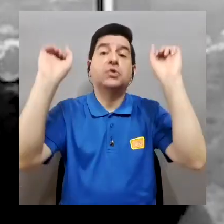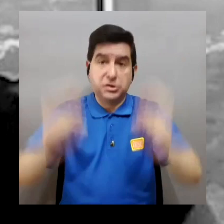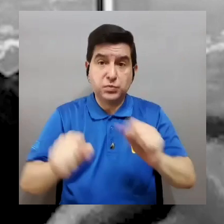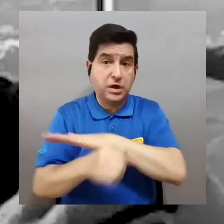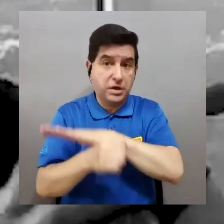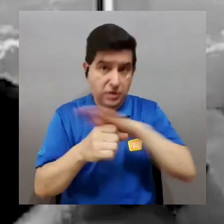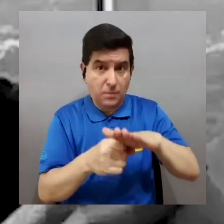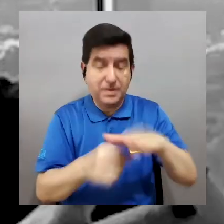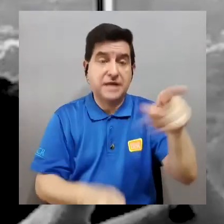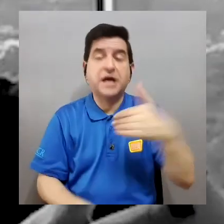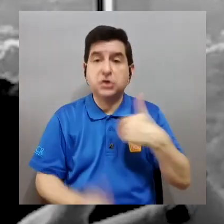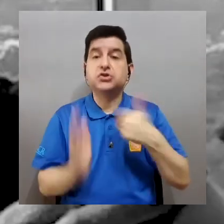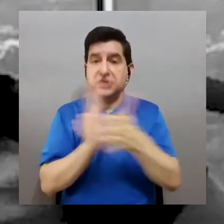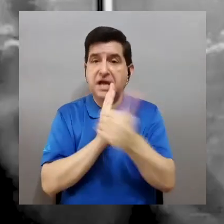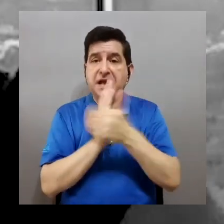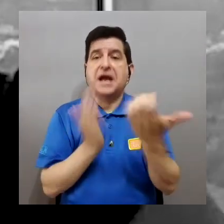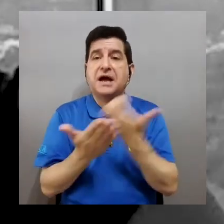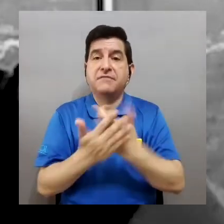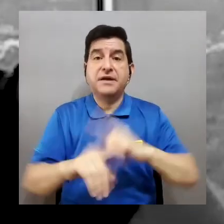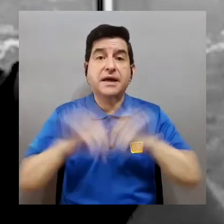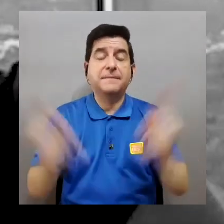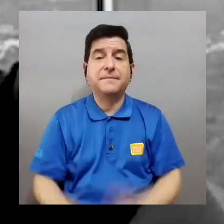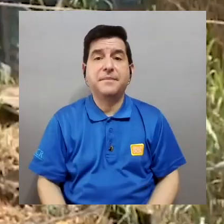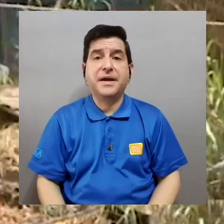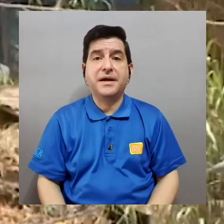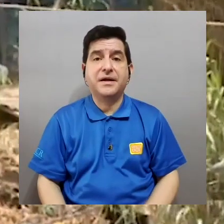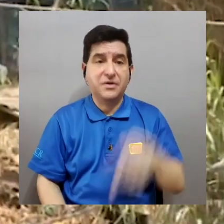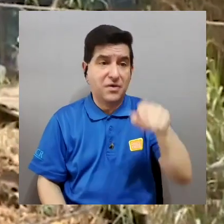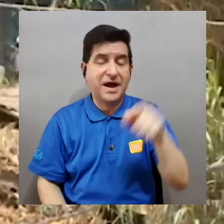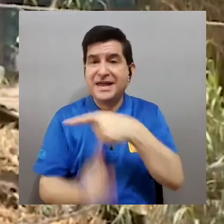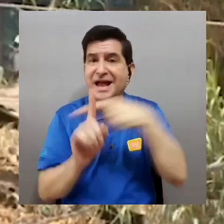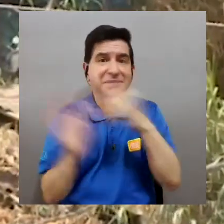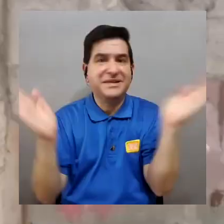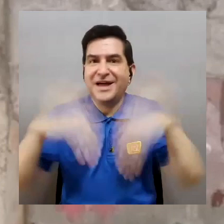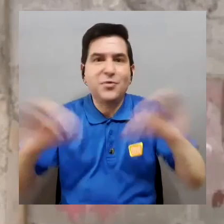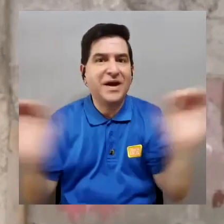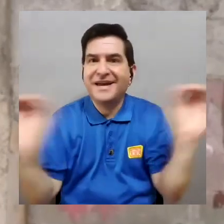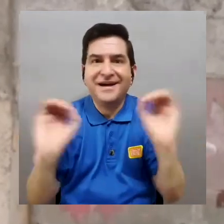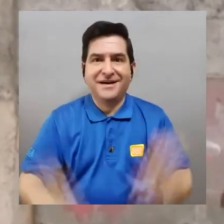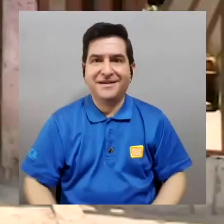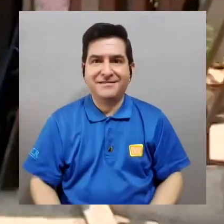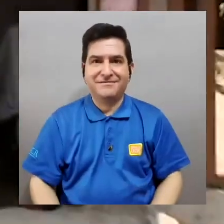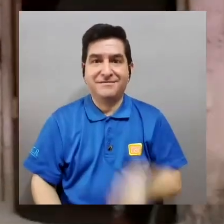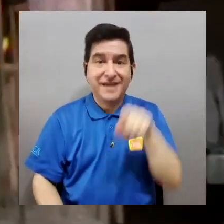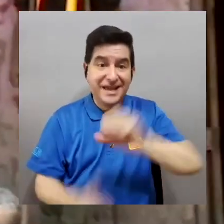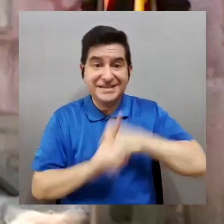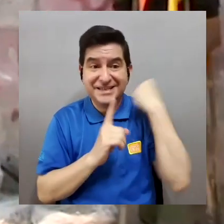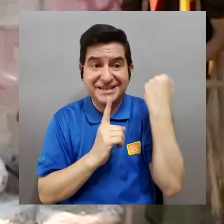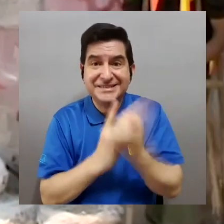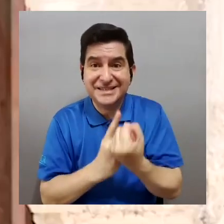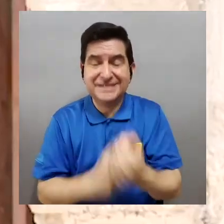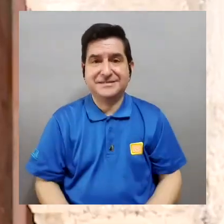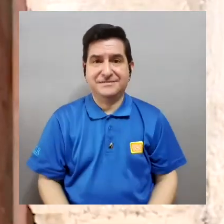pueden totalmente porque tienen la capacidad económica, pero no hay nada en el medio. Entonces, ese es